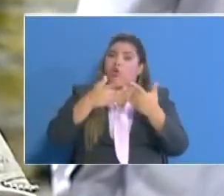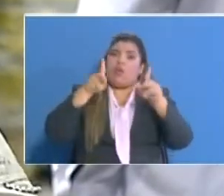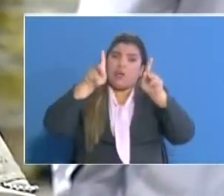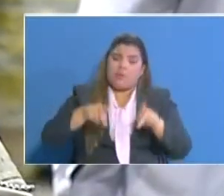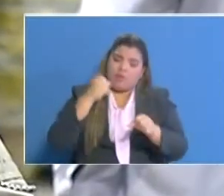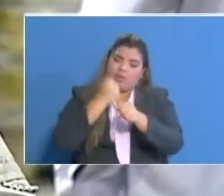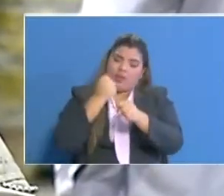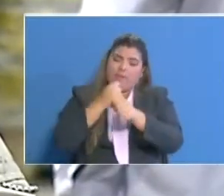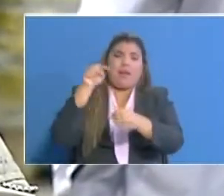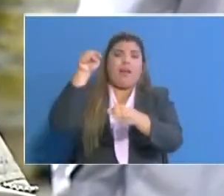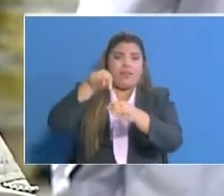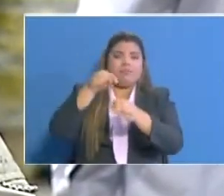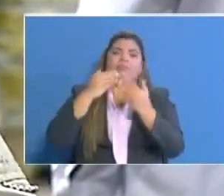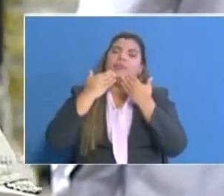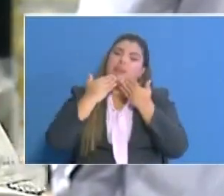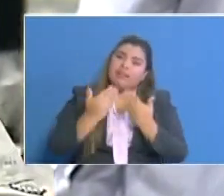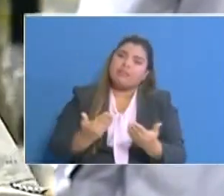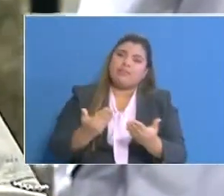Gracias.